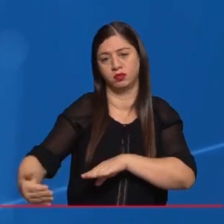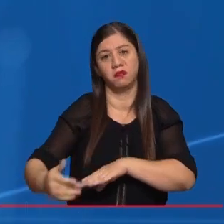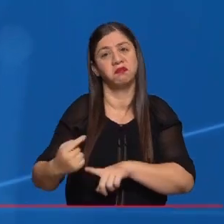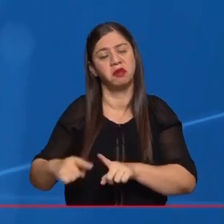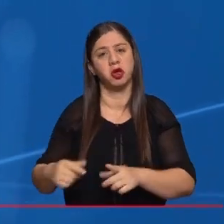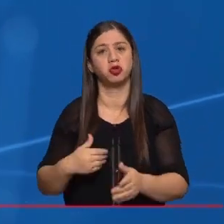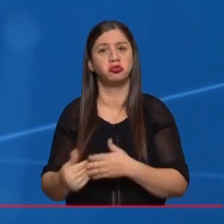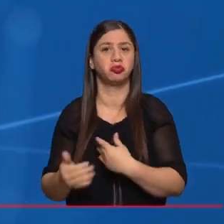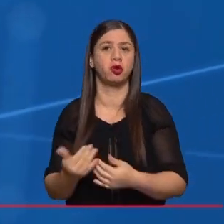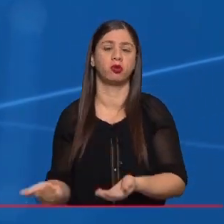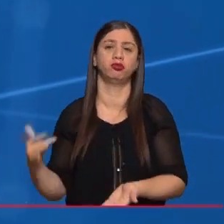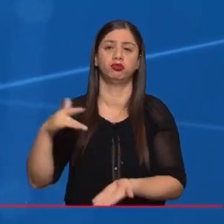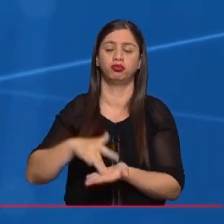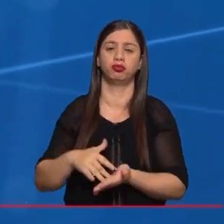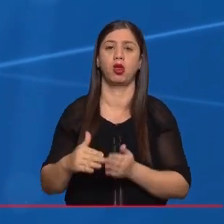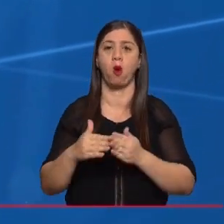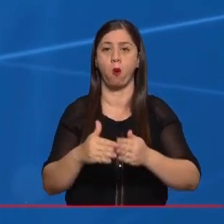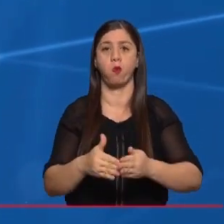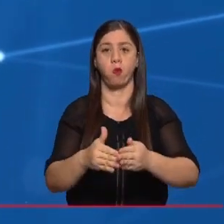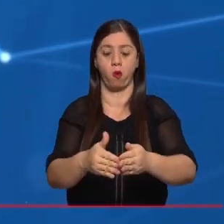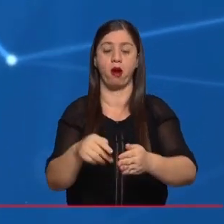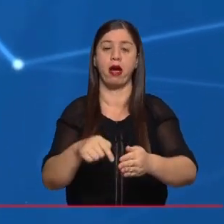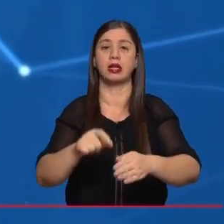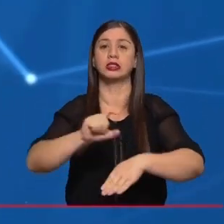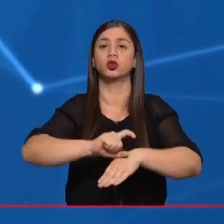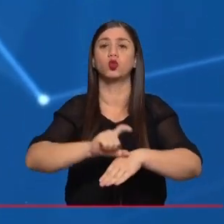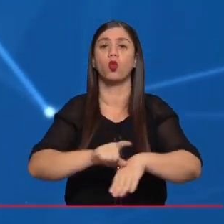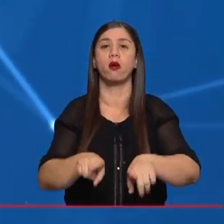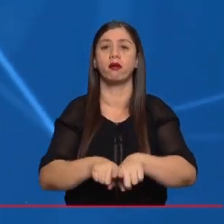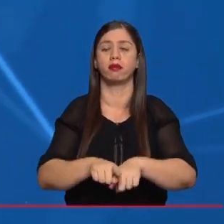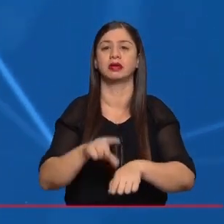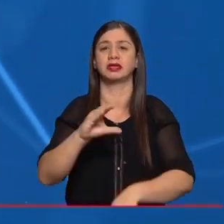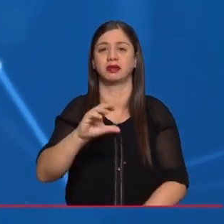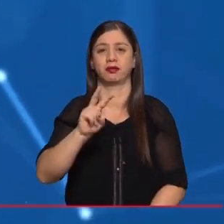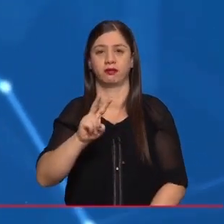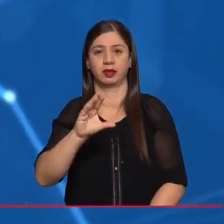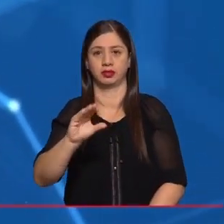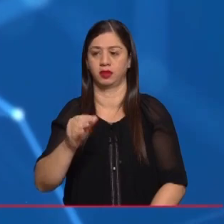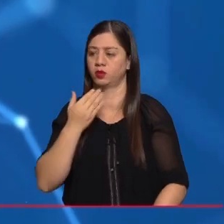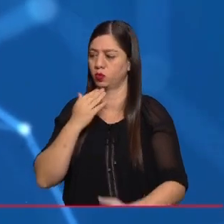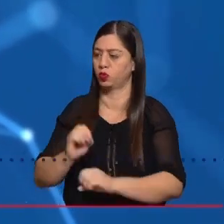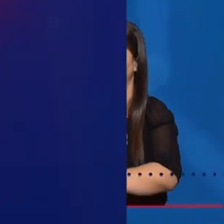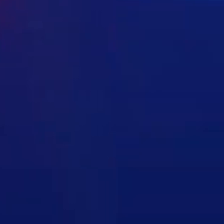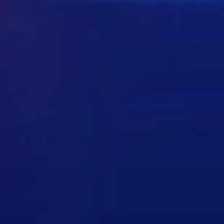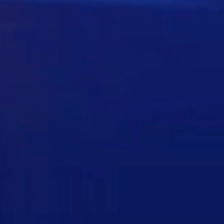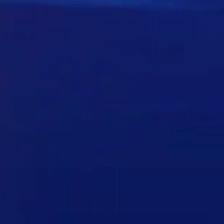encuentra a bordo del barco escuela de la CBC. Carmen, ¿a dónde se dirige? Buenos días.